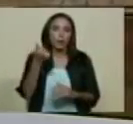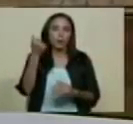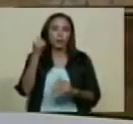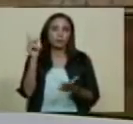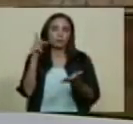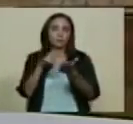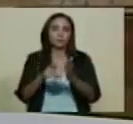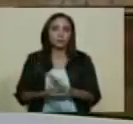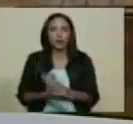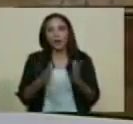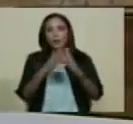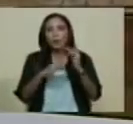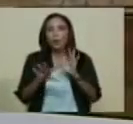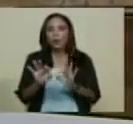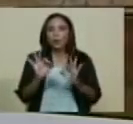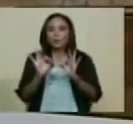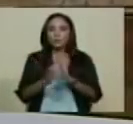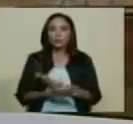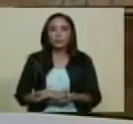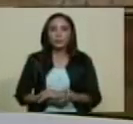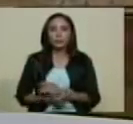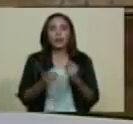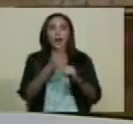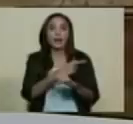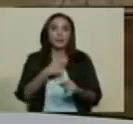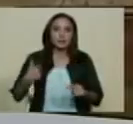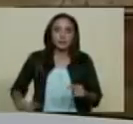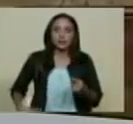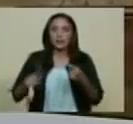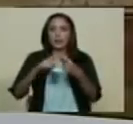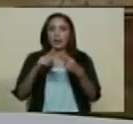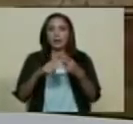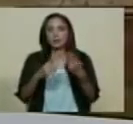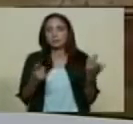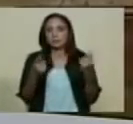manera detallada, haciendo alianzas con China,